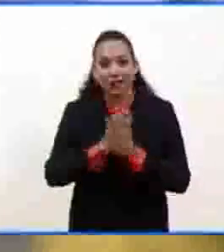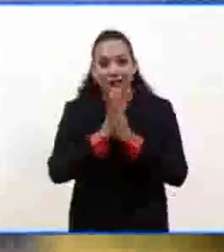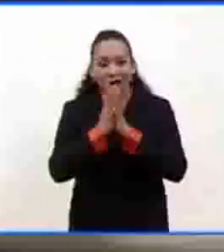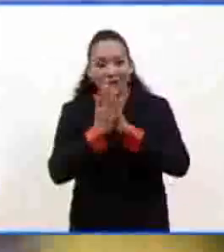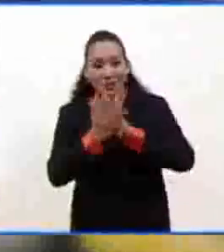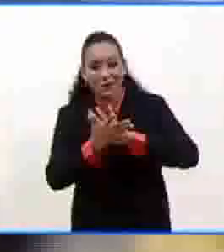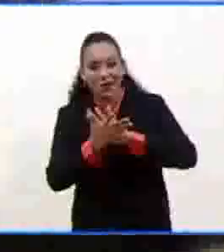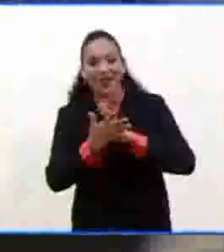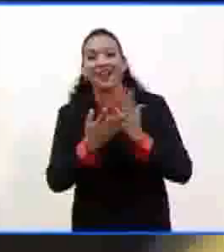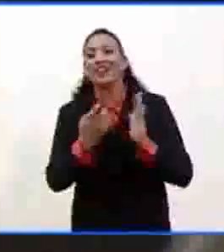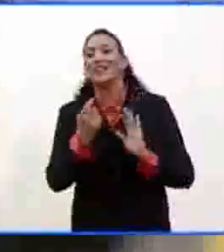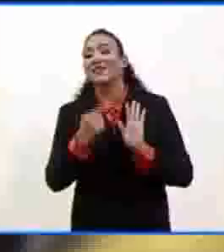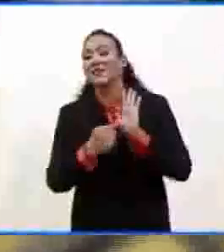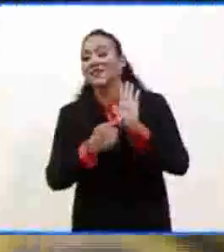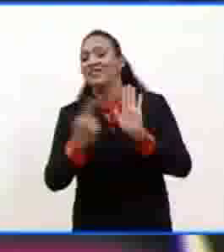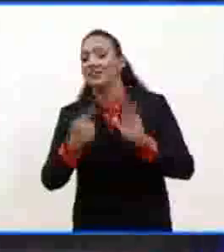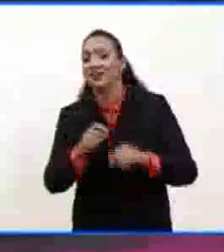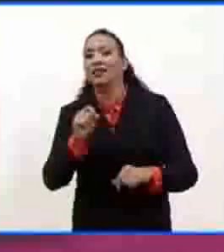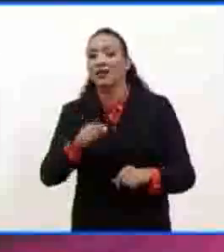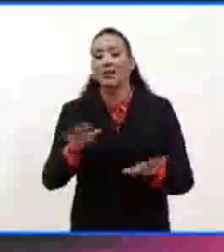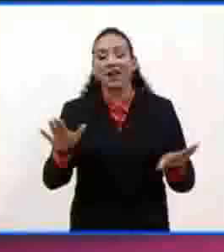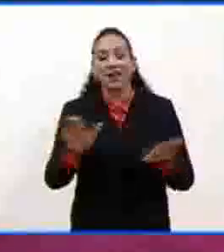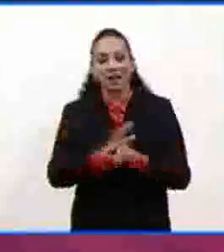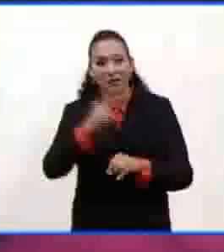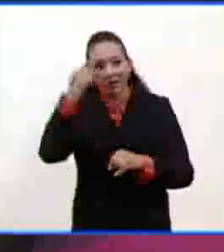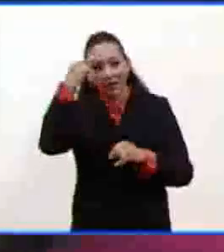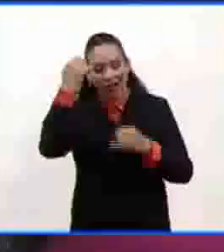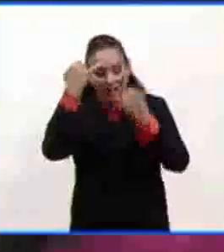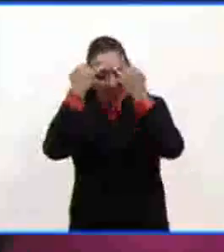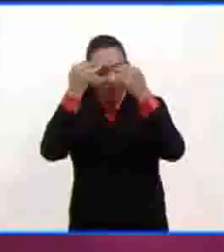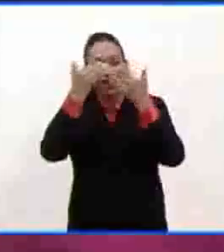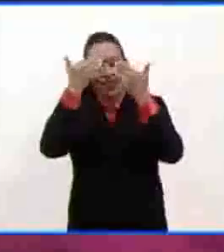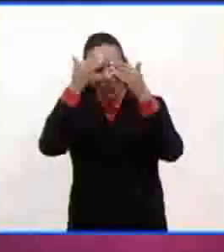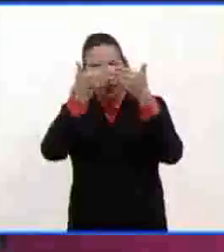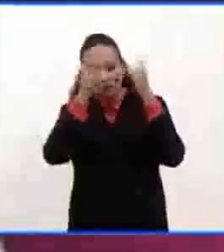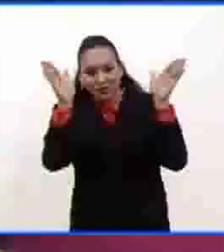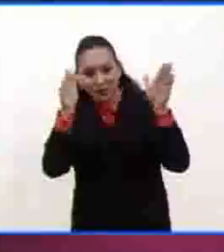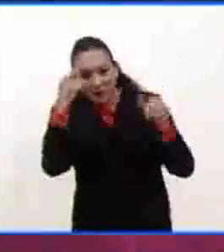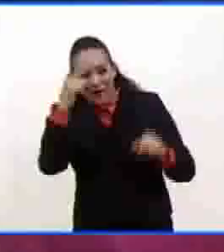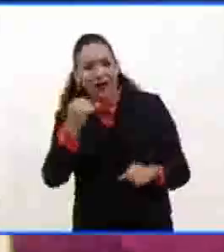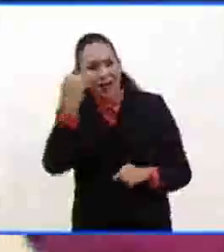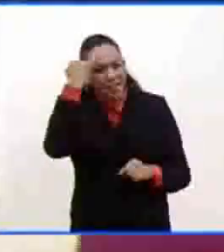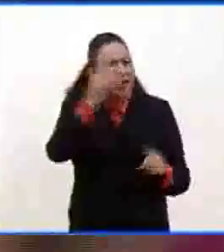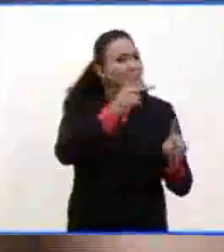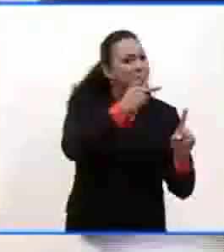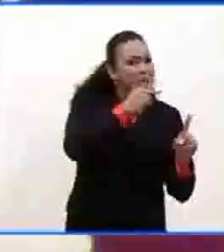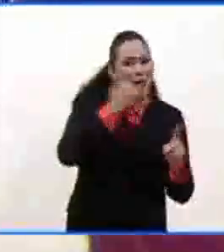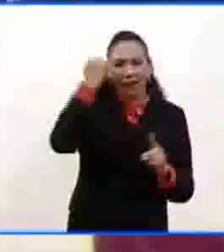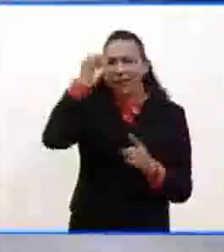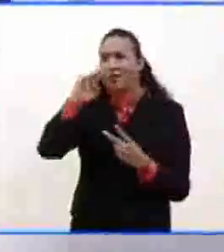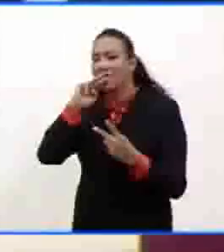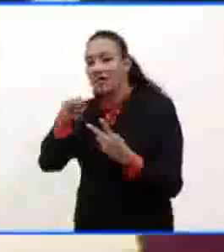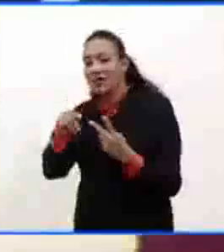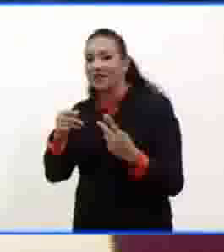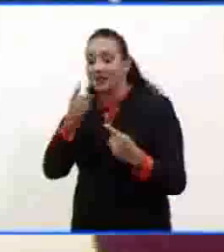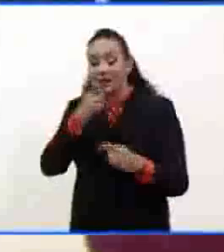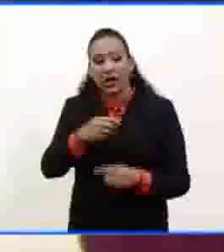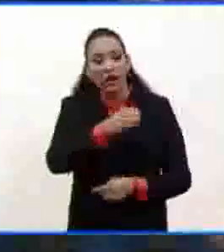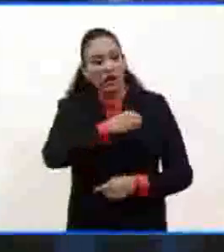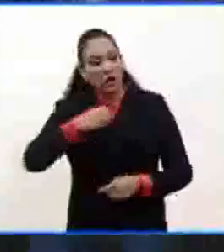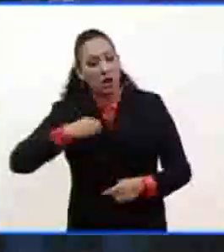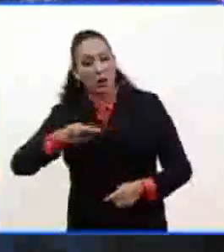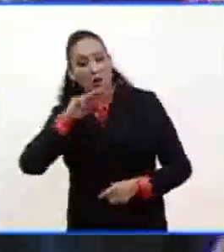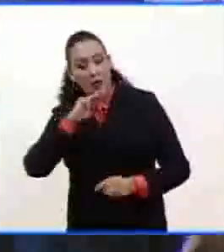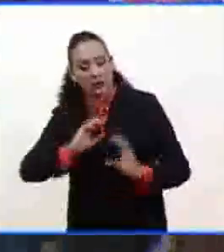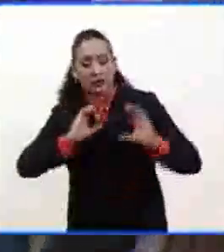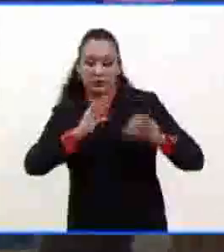transformaciones, indicó, también han cambiado la percepción de la maternidad y la paternidad, pues los hijos ya no se ven como una obligación social